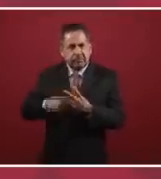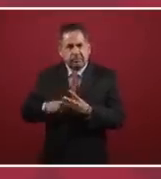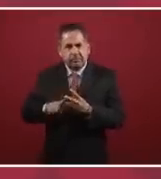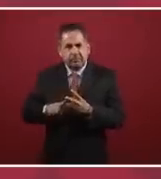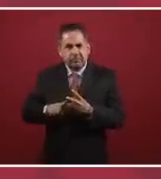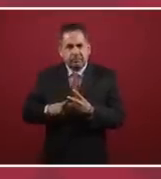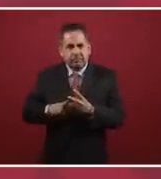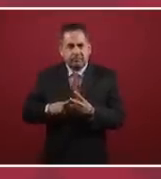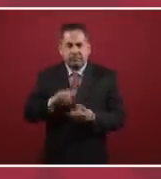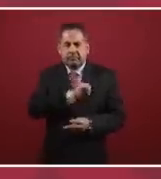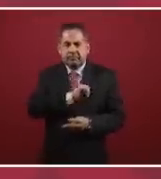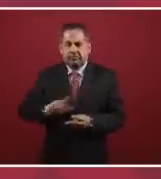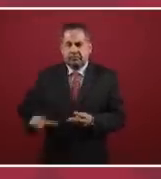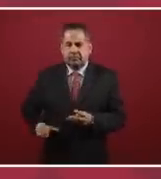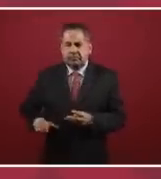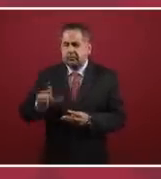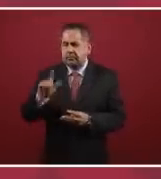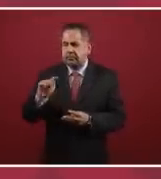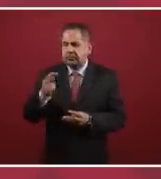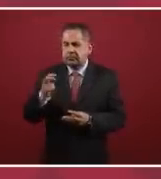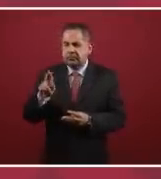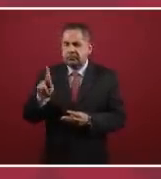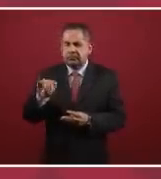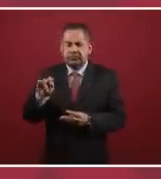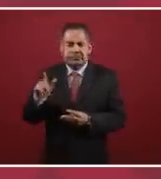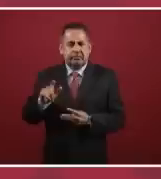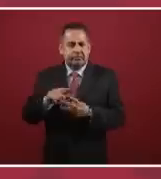de Luther King.